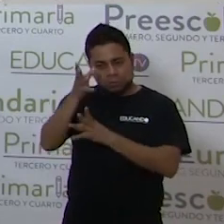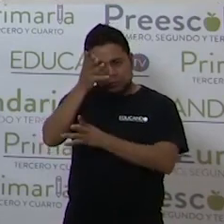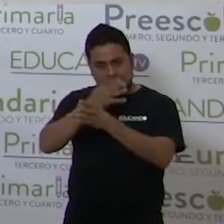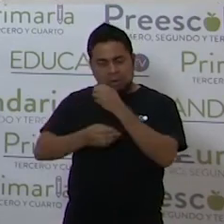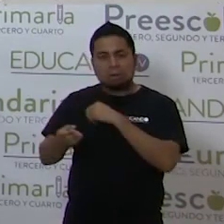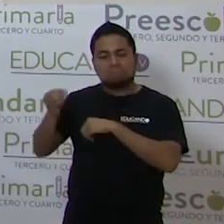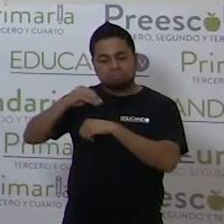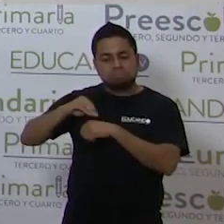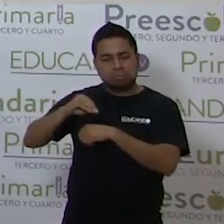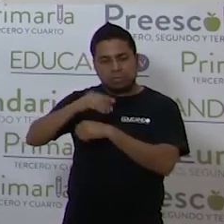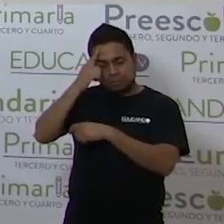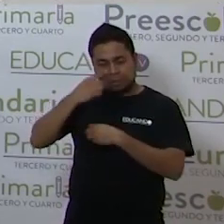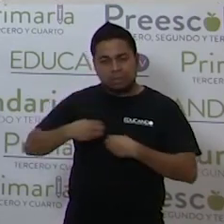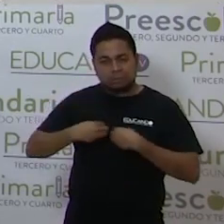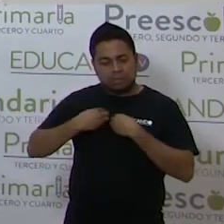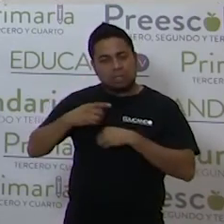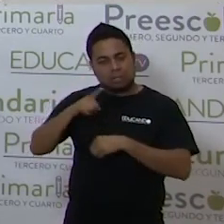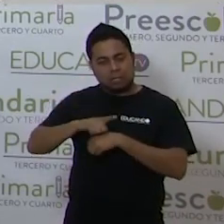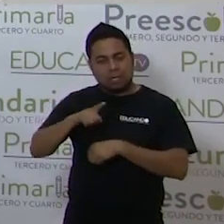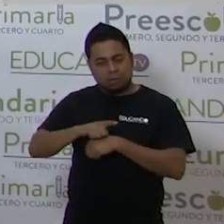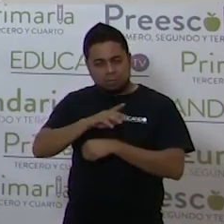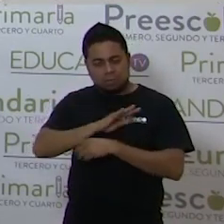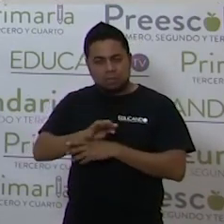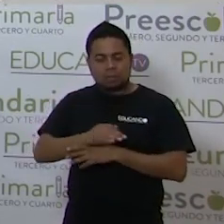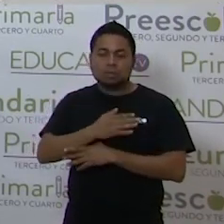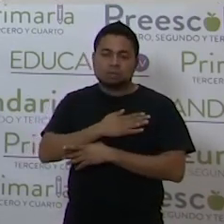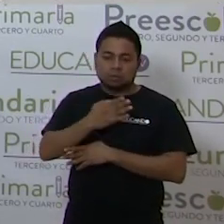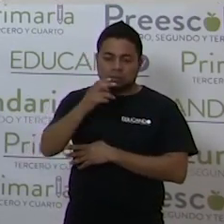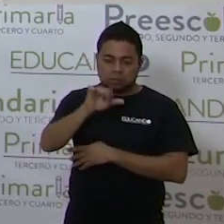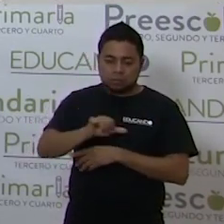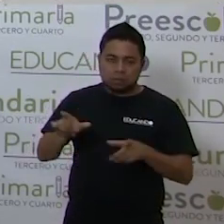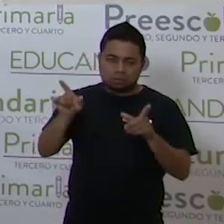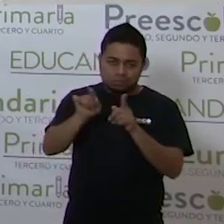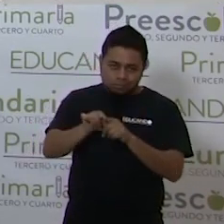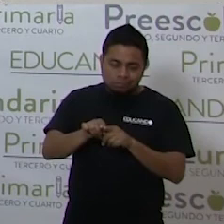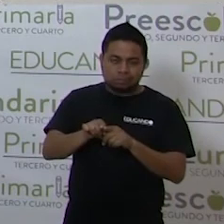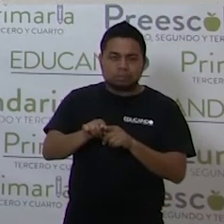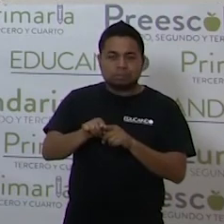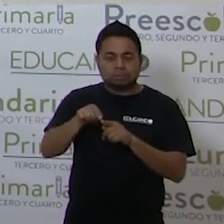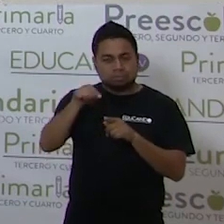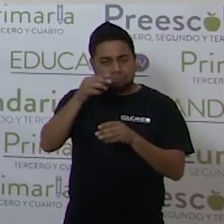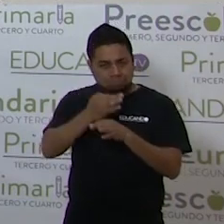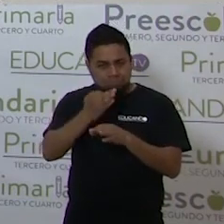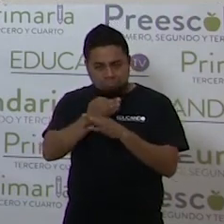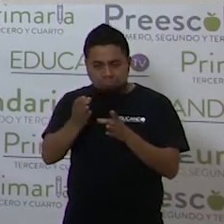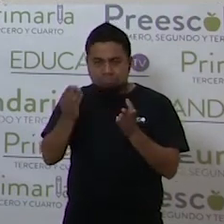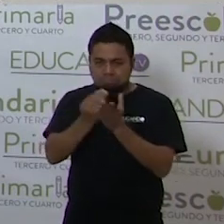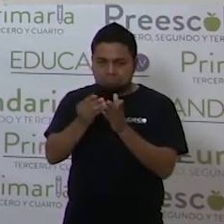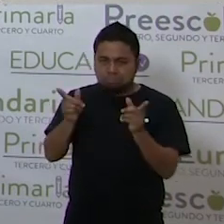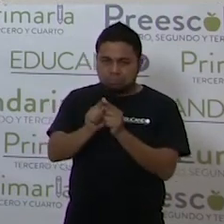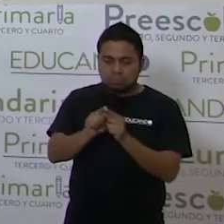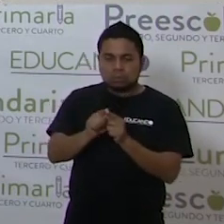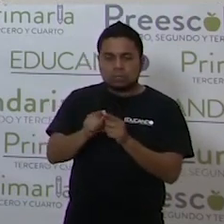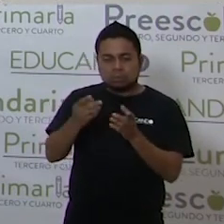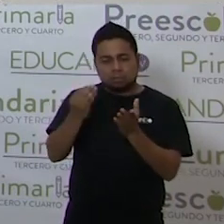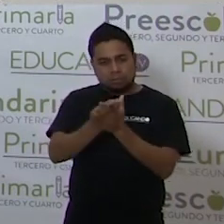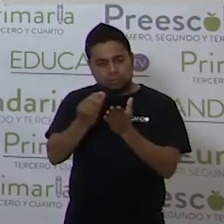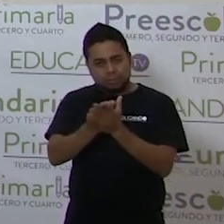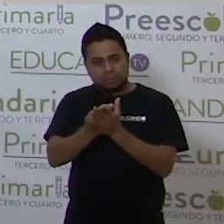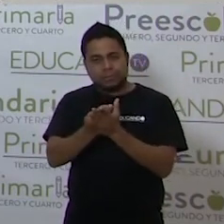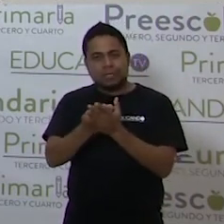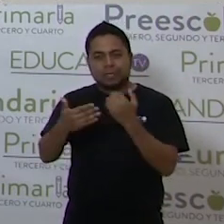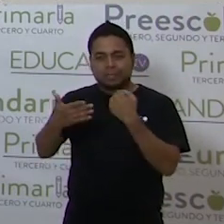tiene aplicación para resolver problemas de la vida cotidiana y bueno pues eso es todo por hoy hasta aquí lo vamos a dejar los invito a que me acompañen en la siguiente